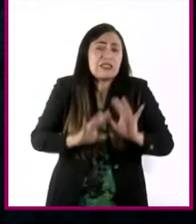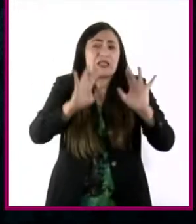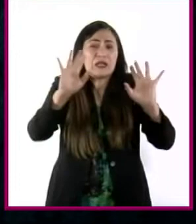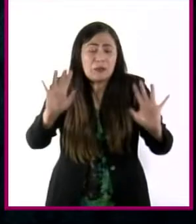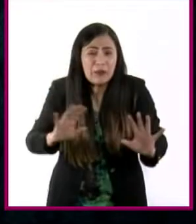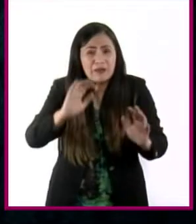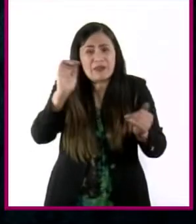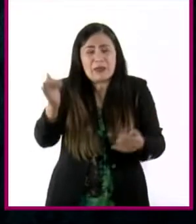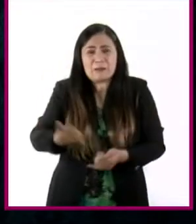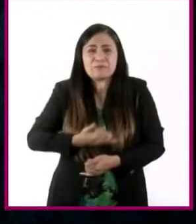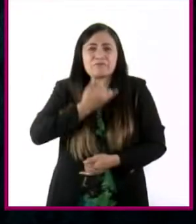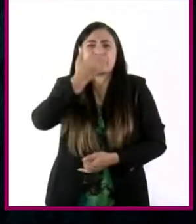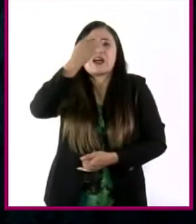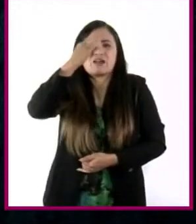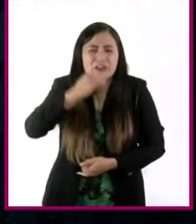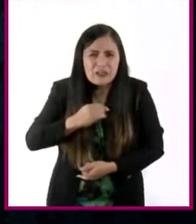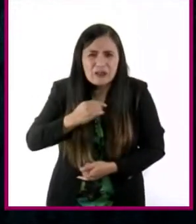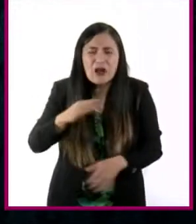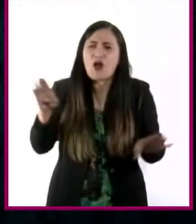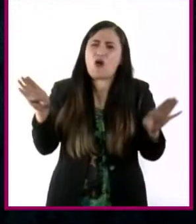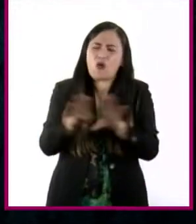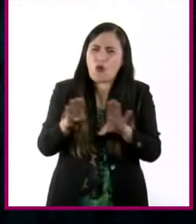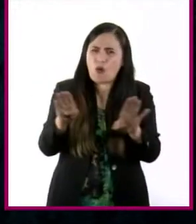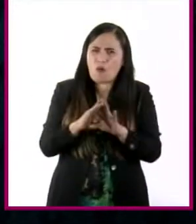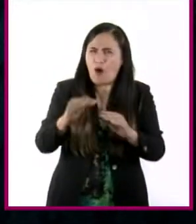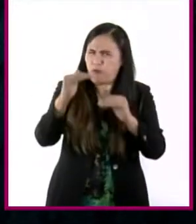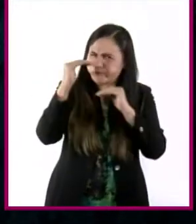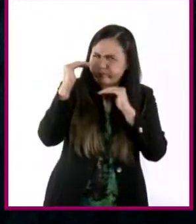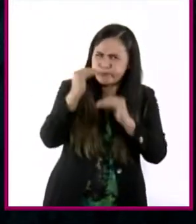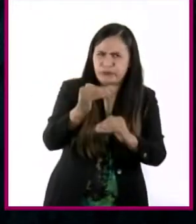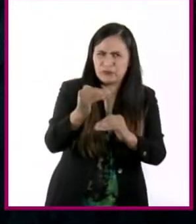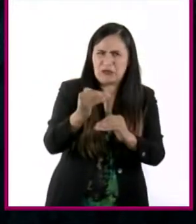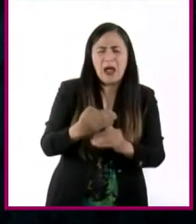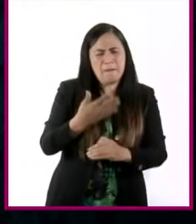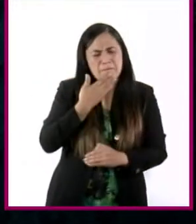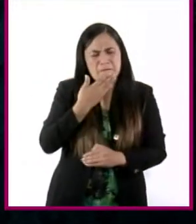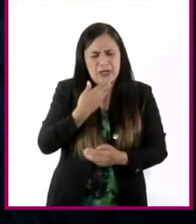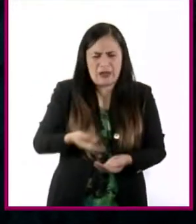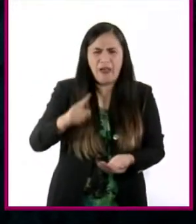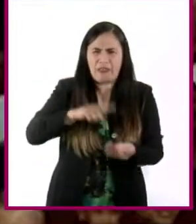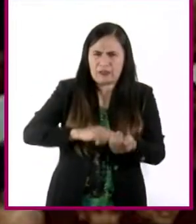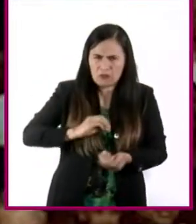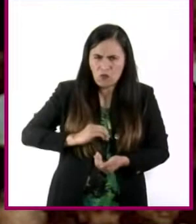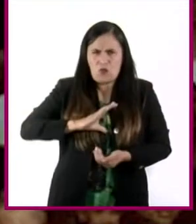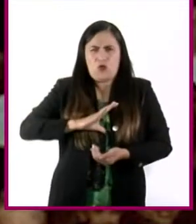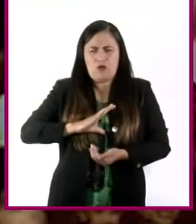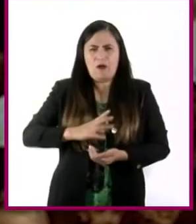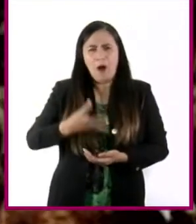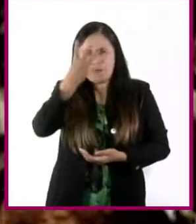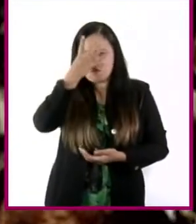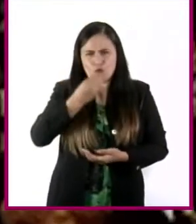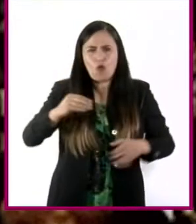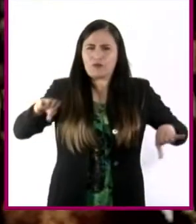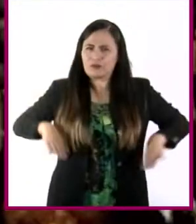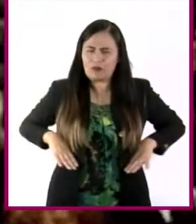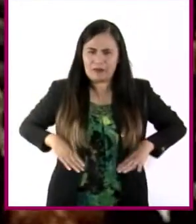a todos, tiene que hacerlo dentro de los límites estrictos de la dignidad y de la belleza.